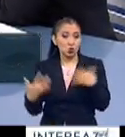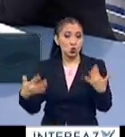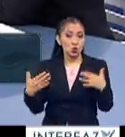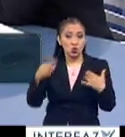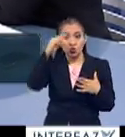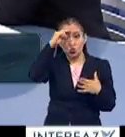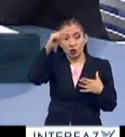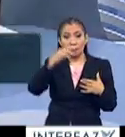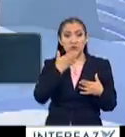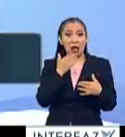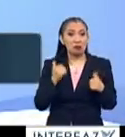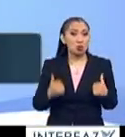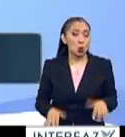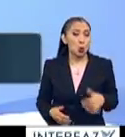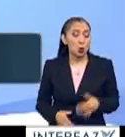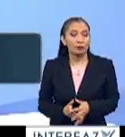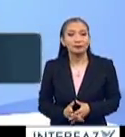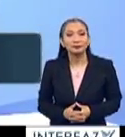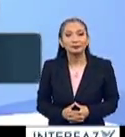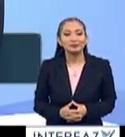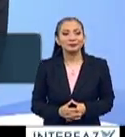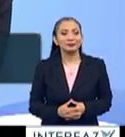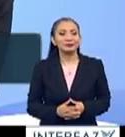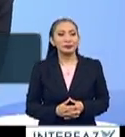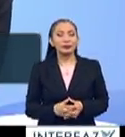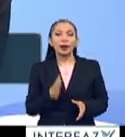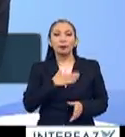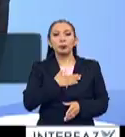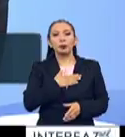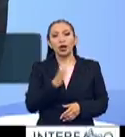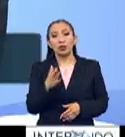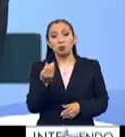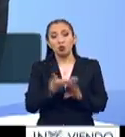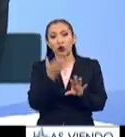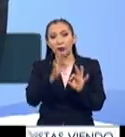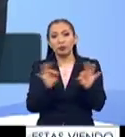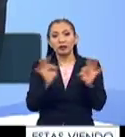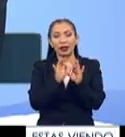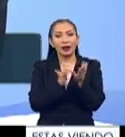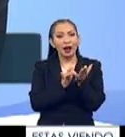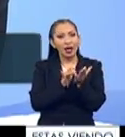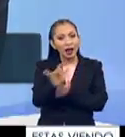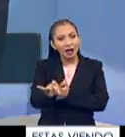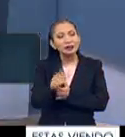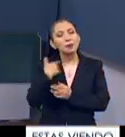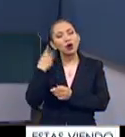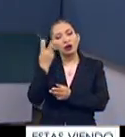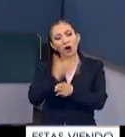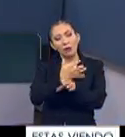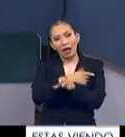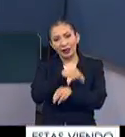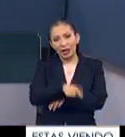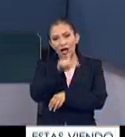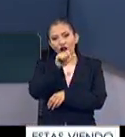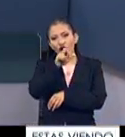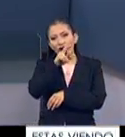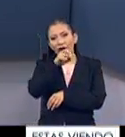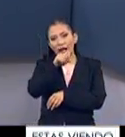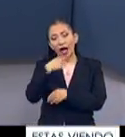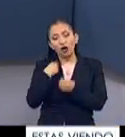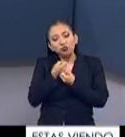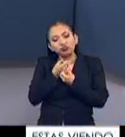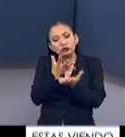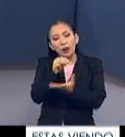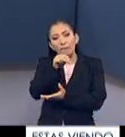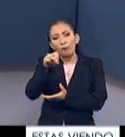creo que lo hacen mejor que los hombres, ¿sabes? Bueno, pues muy importante, gracias. Gracias por haber estado con nosotros, Lorena, habernos compartido